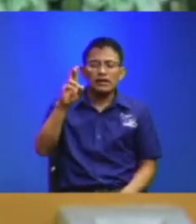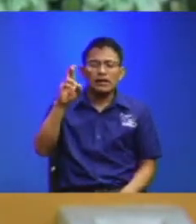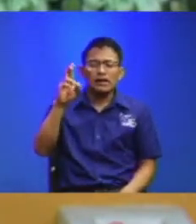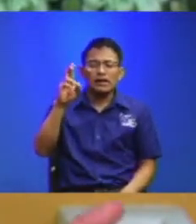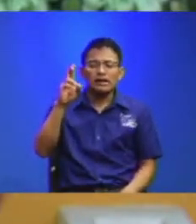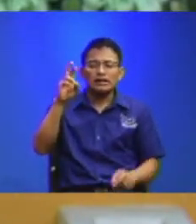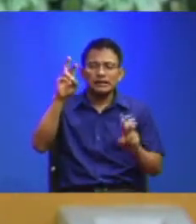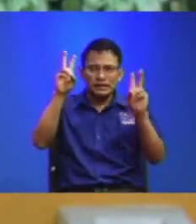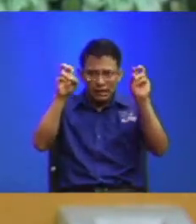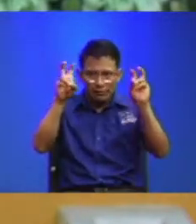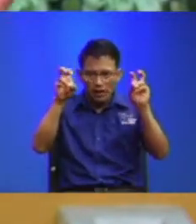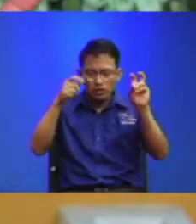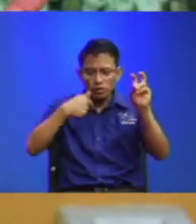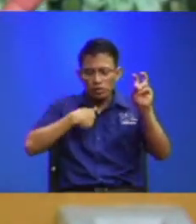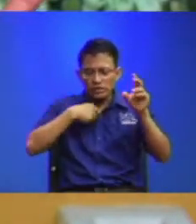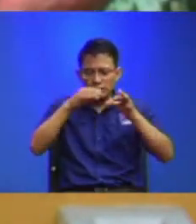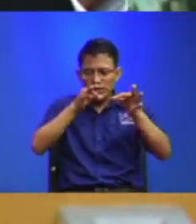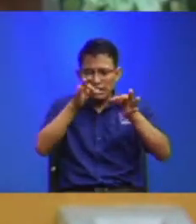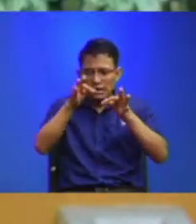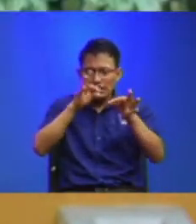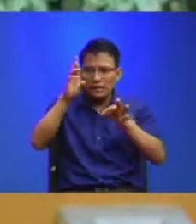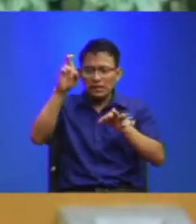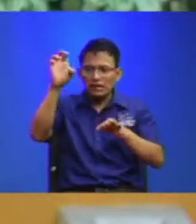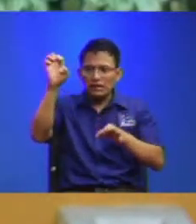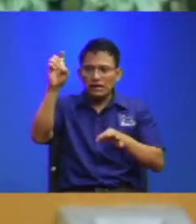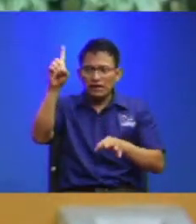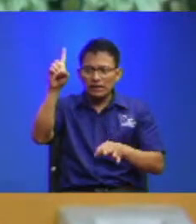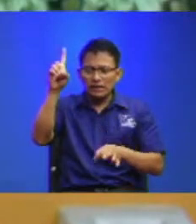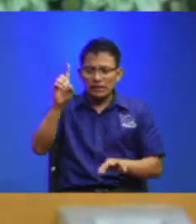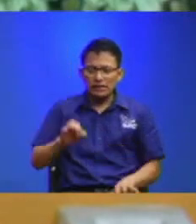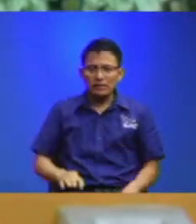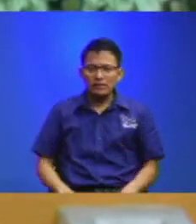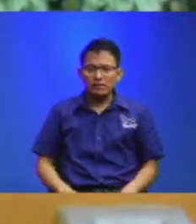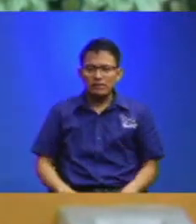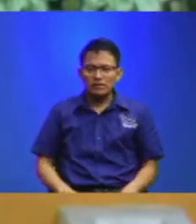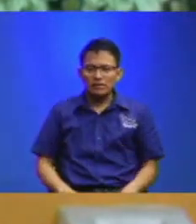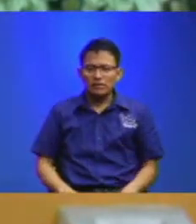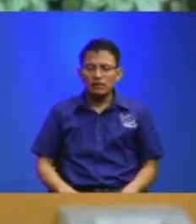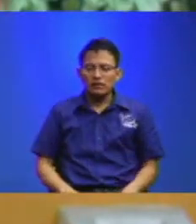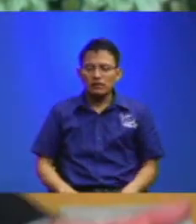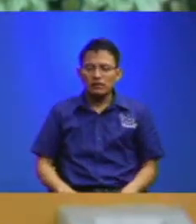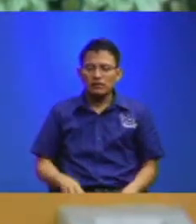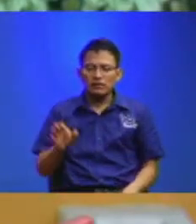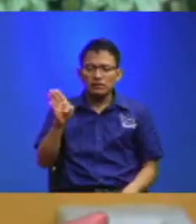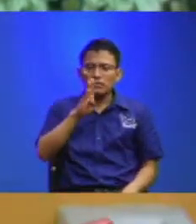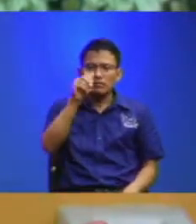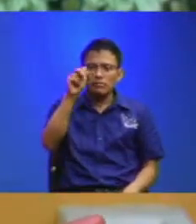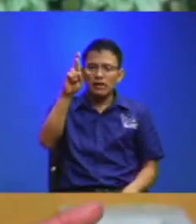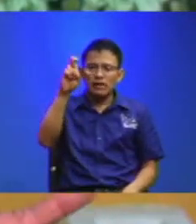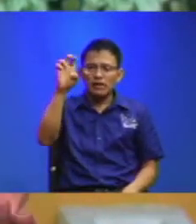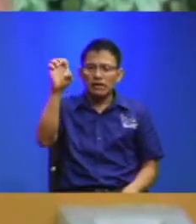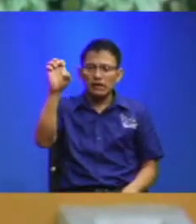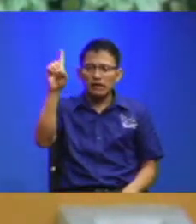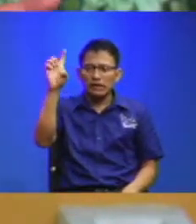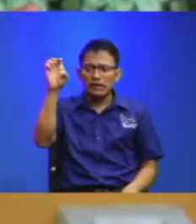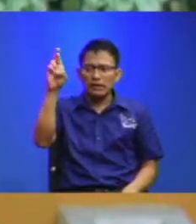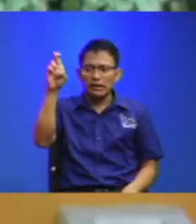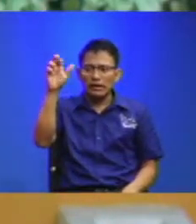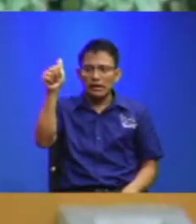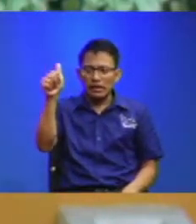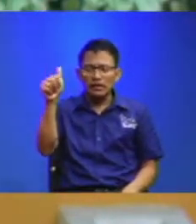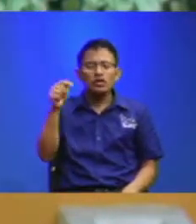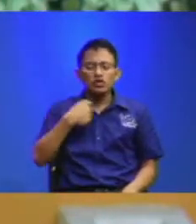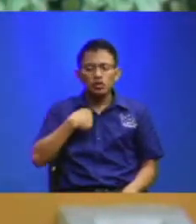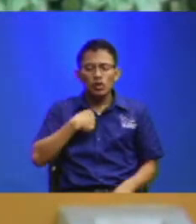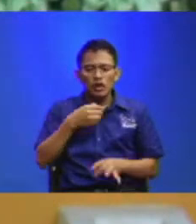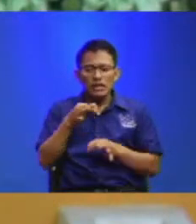Porque el Señor me hizo ver eso, las siete parábolas que están en Mateo capítulo 13 y la última que es la red barredera. Y entonces yo decía que